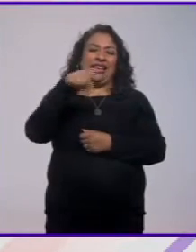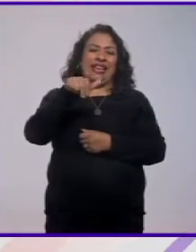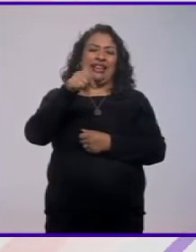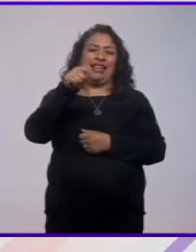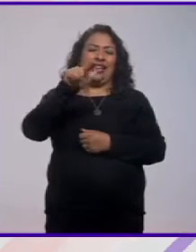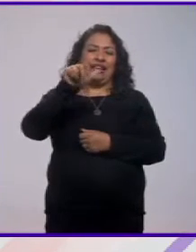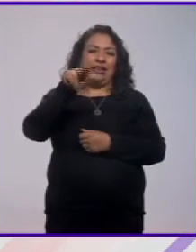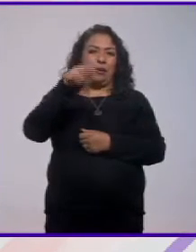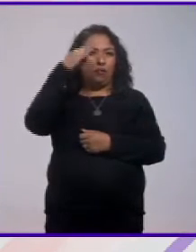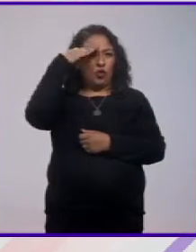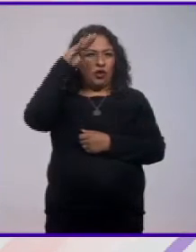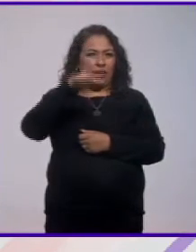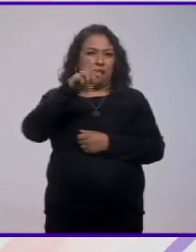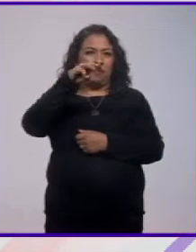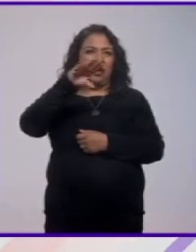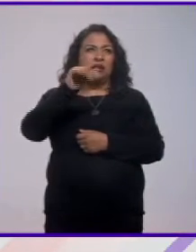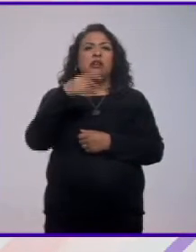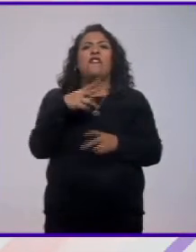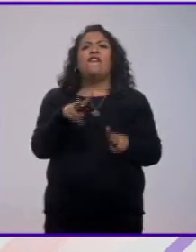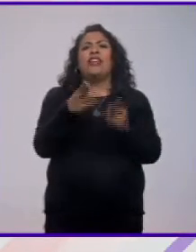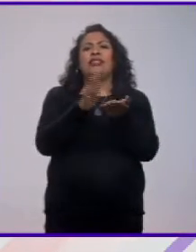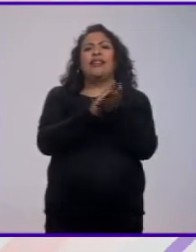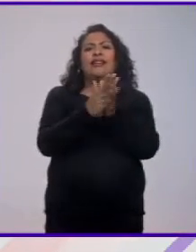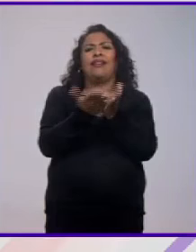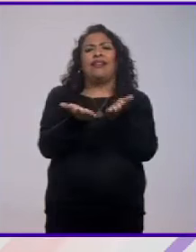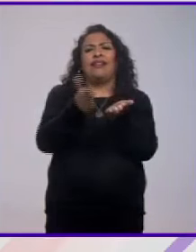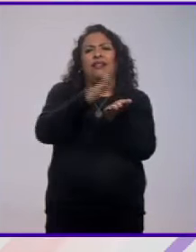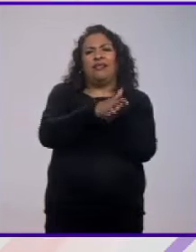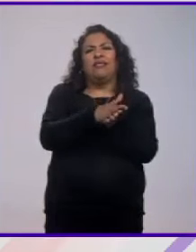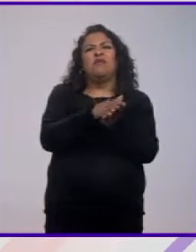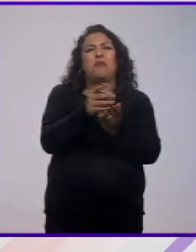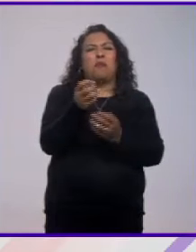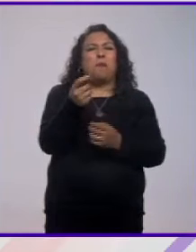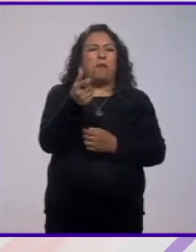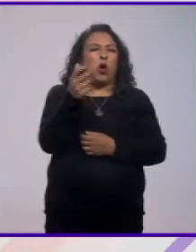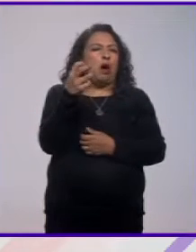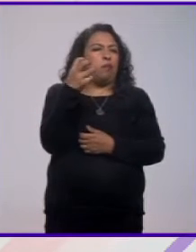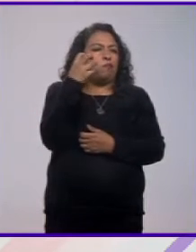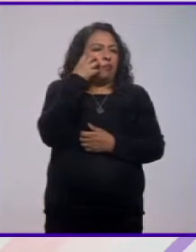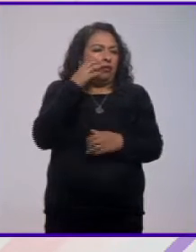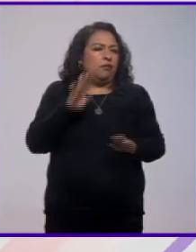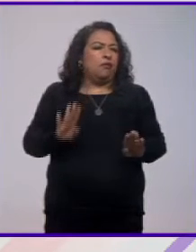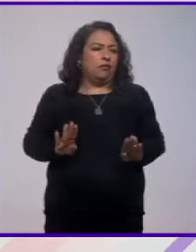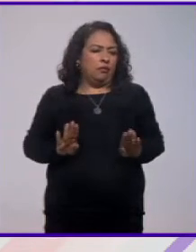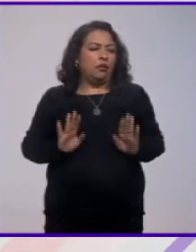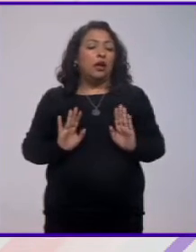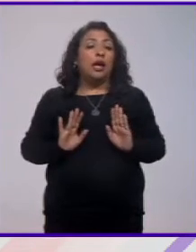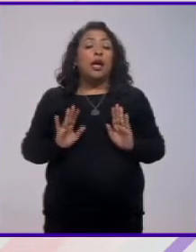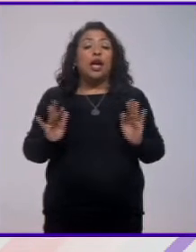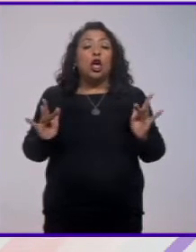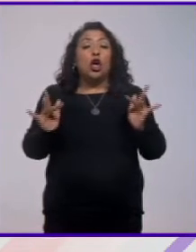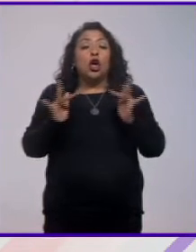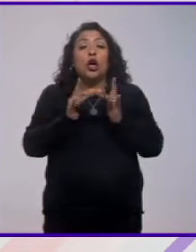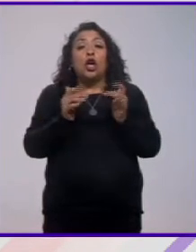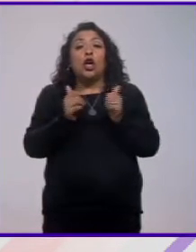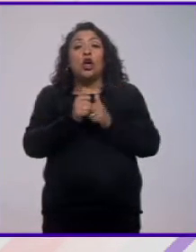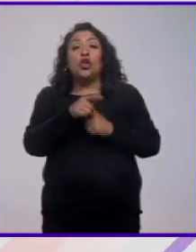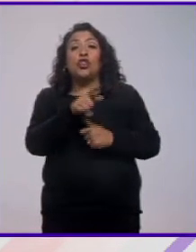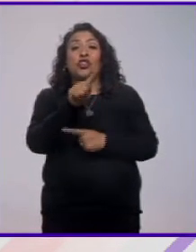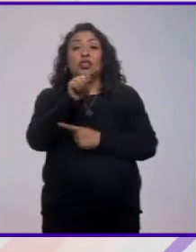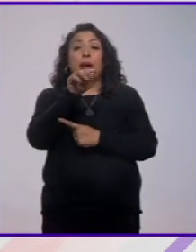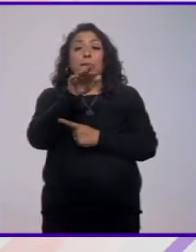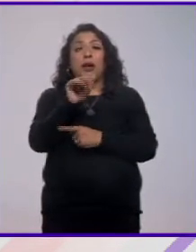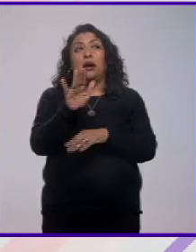Doña Meche, que es una persona que vende quesadillas, que está un poco amargada, y que se conecta con